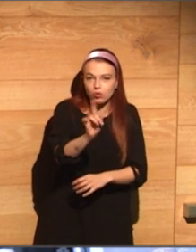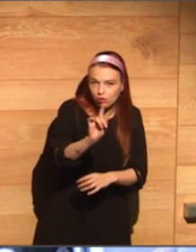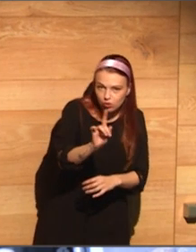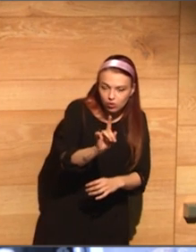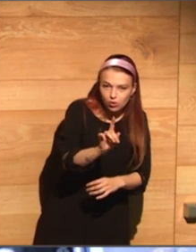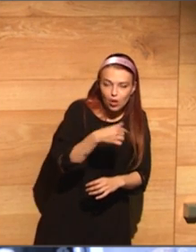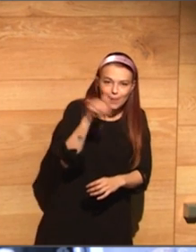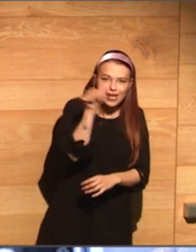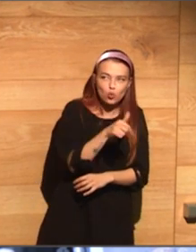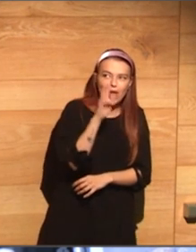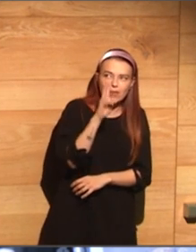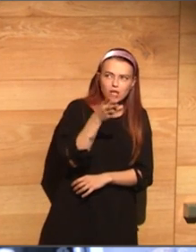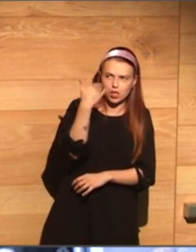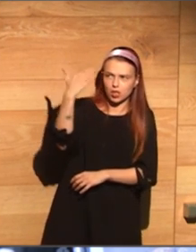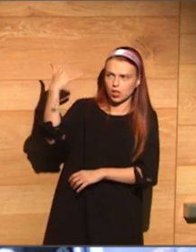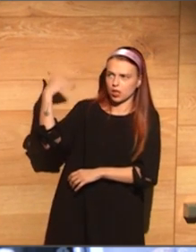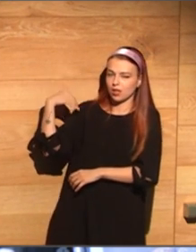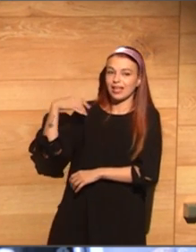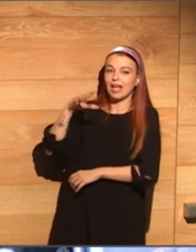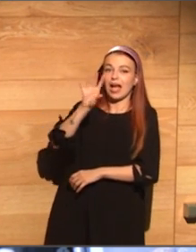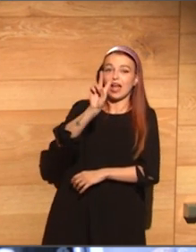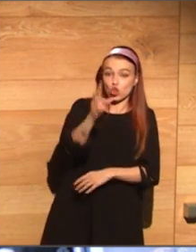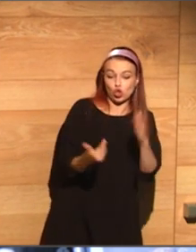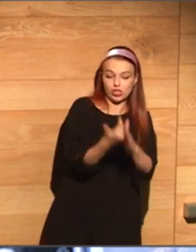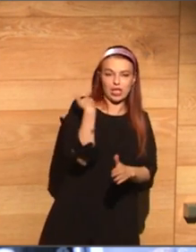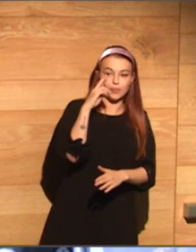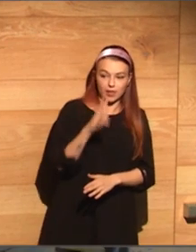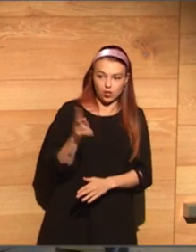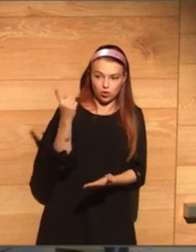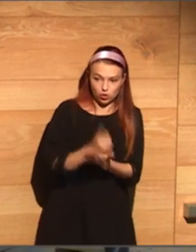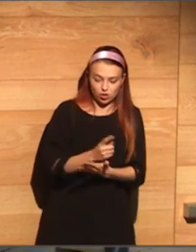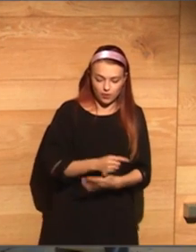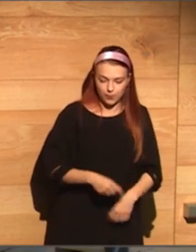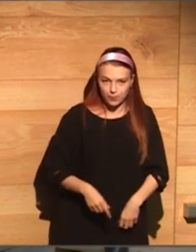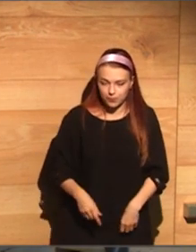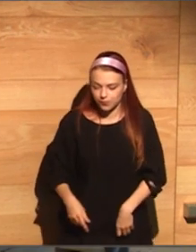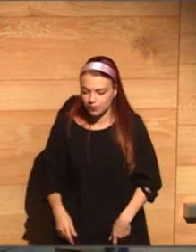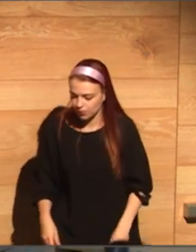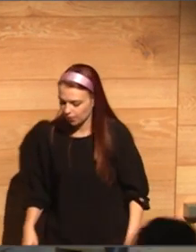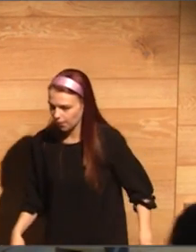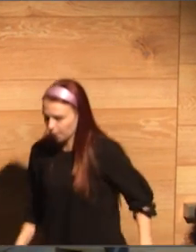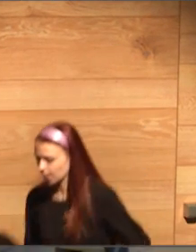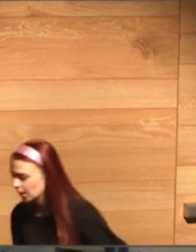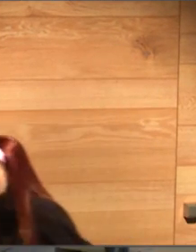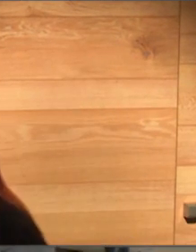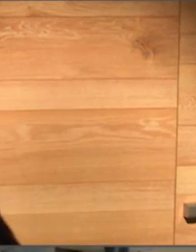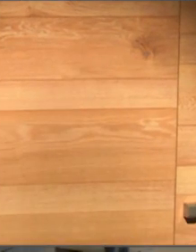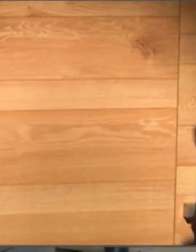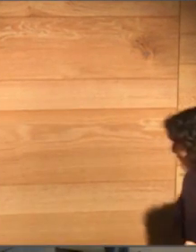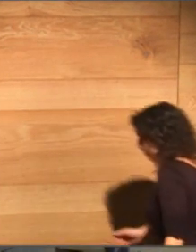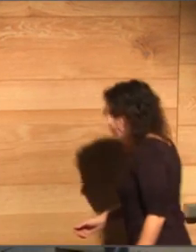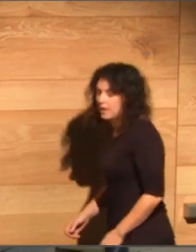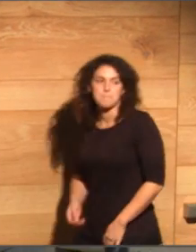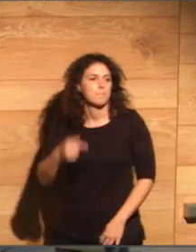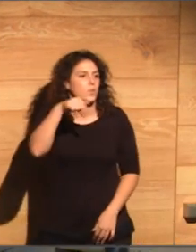No, la vi hace mucho y la volví a ver antes de ayer. Eso es verdad. Y hoy has visto Moros y Cristianos. Hoy he visto Moros y Cristianos. Ah, es verdad que era Moros y Cristianos. Claro, no,